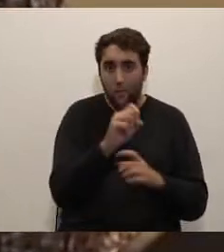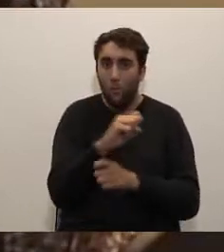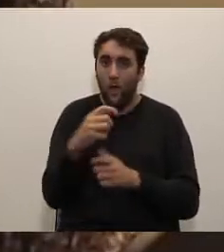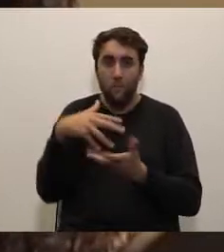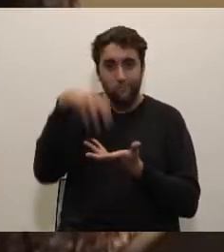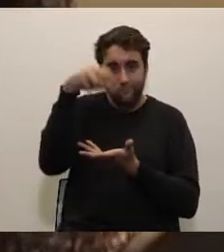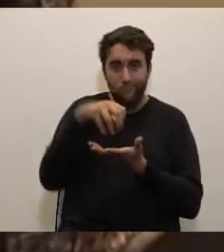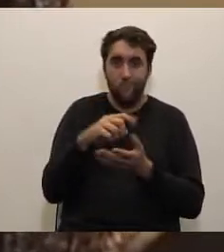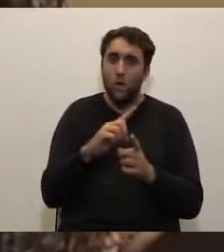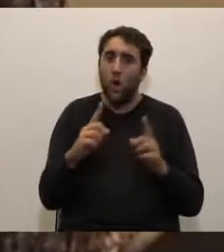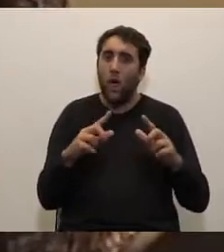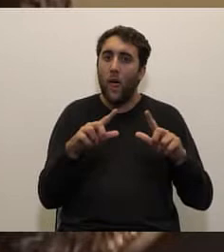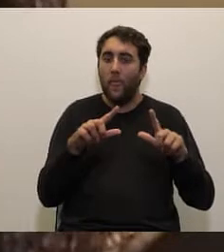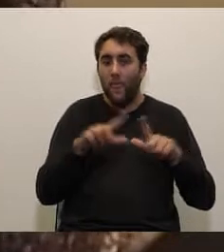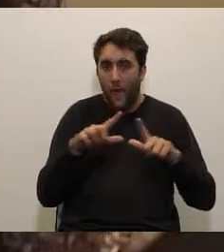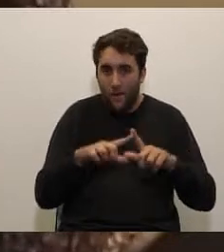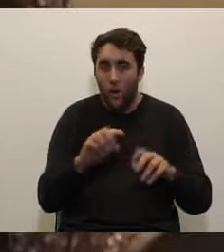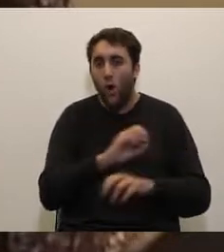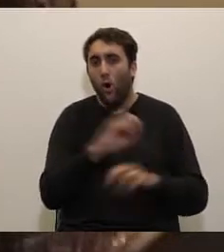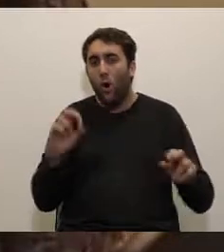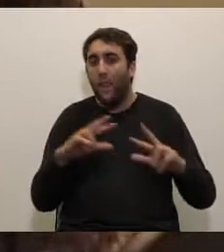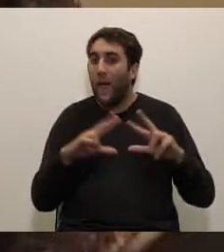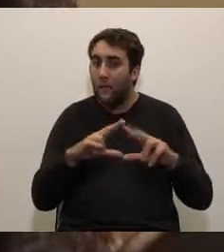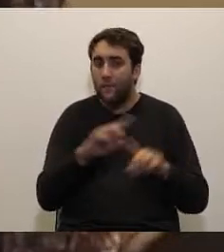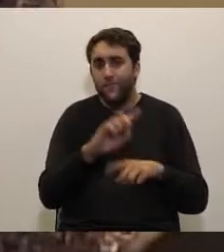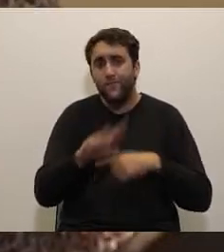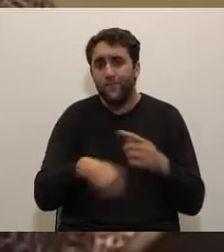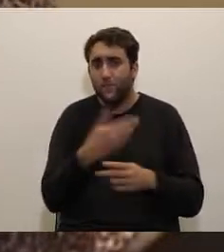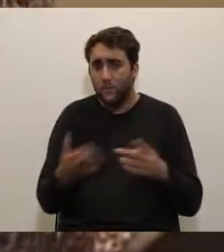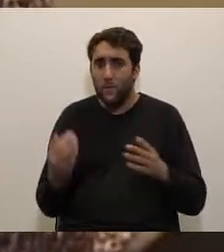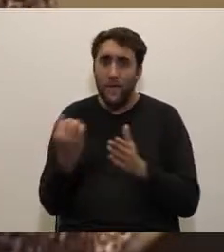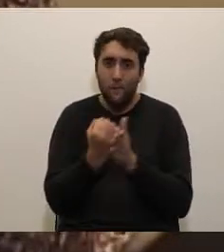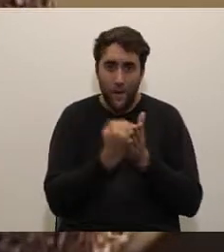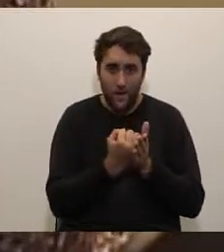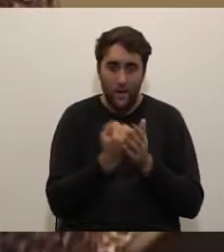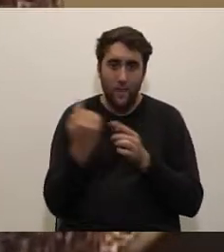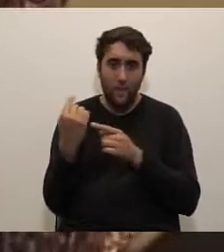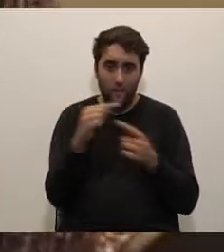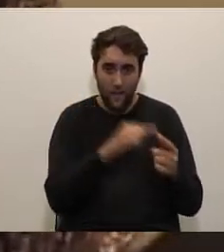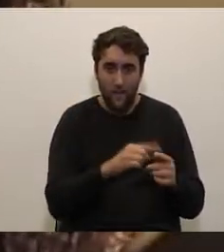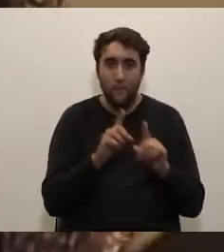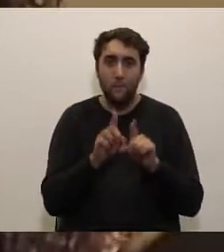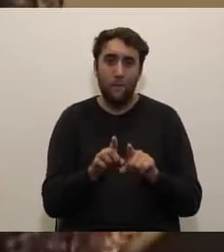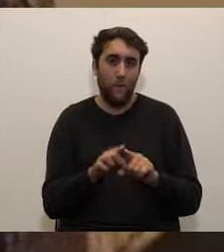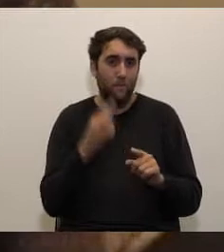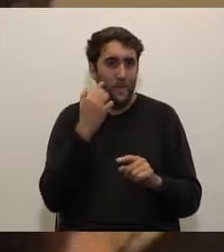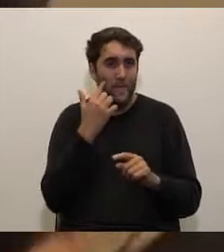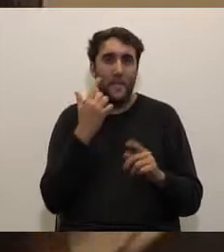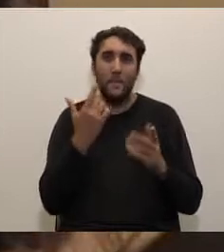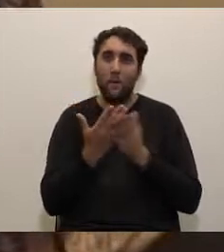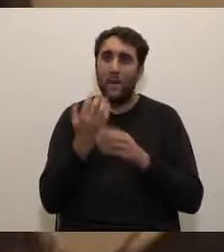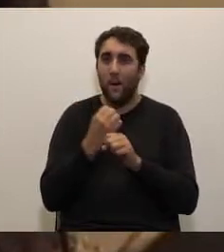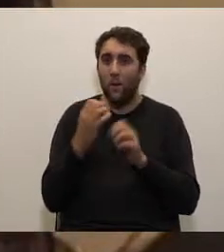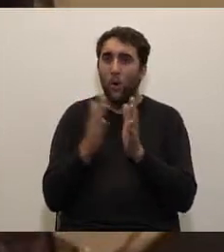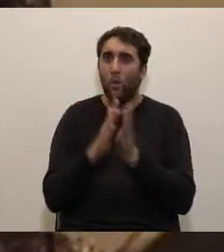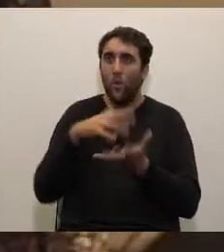por ejemplo, Google Drive o alguna otra marca con la que generalmente asociamos lo colaborativo, pero que